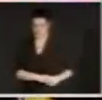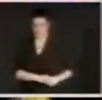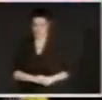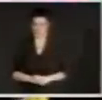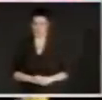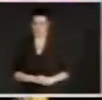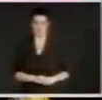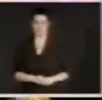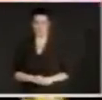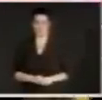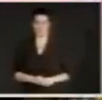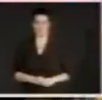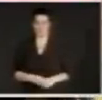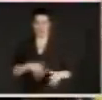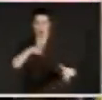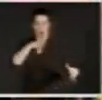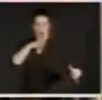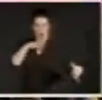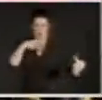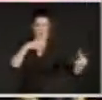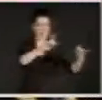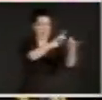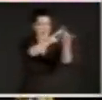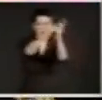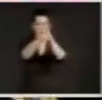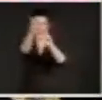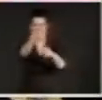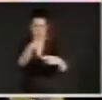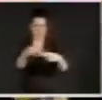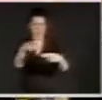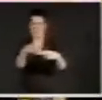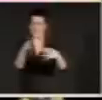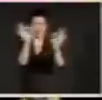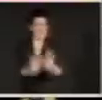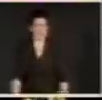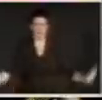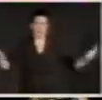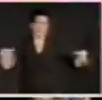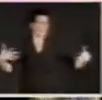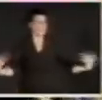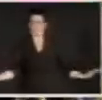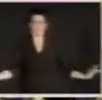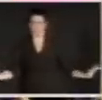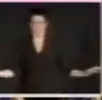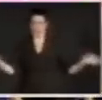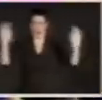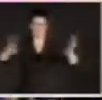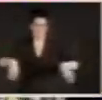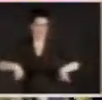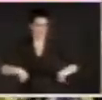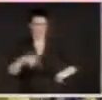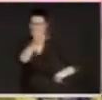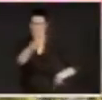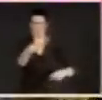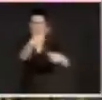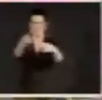tres ni la maquia los cambia con ustedes no puedo